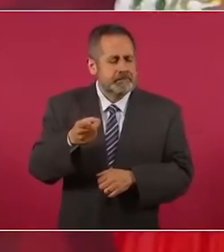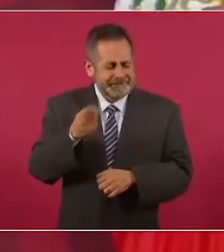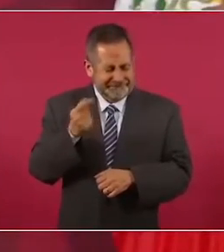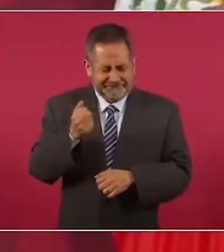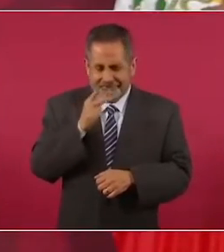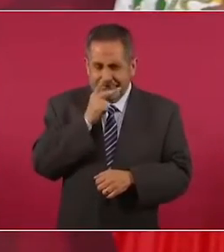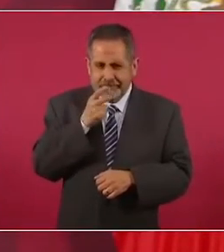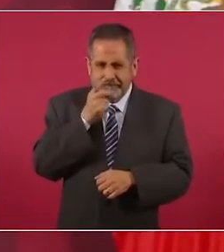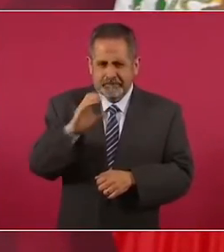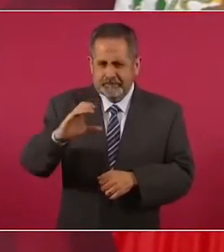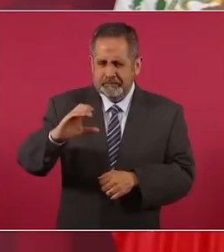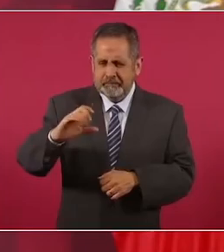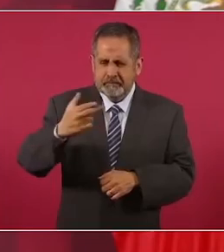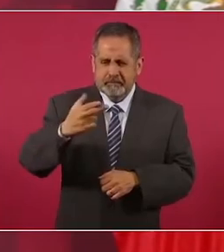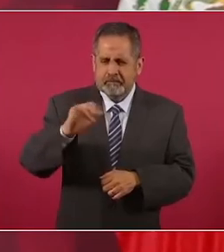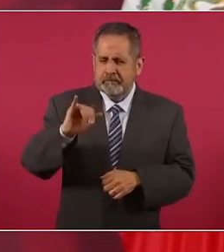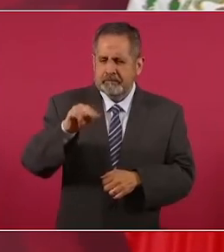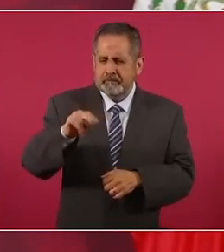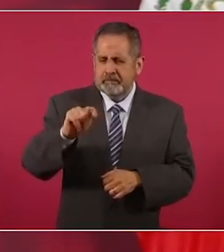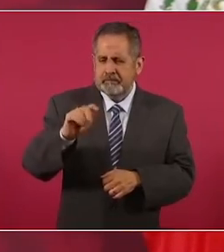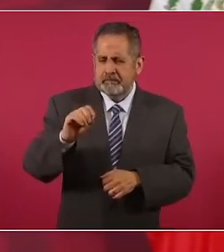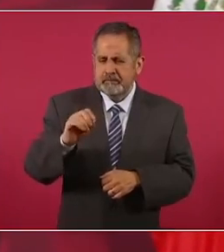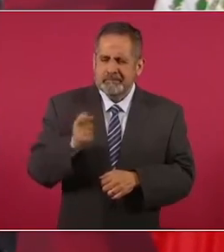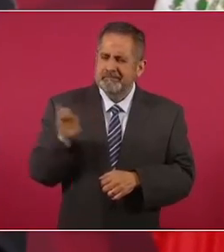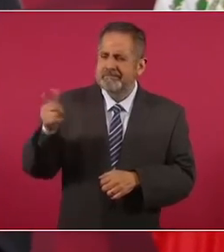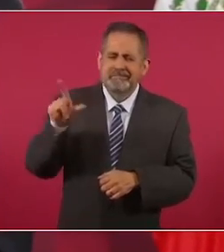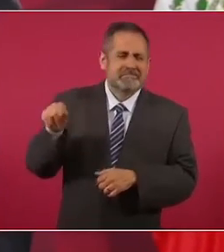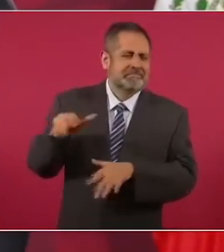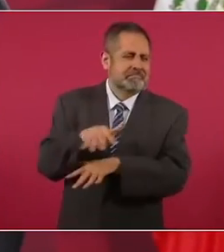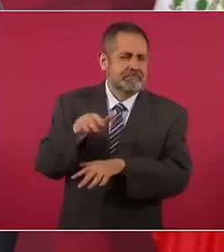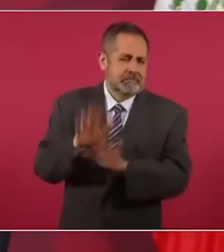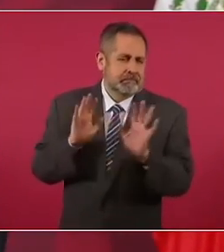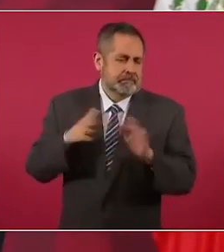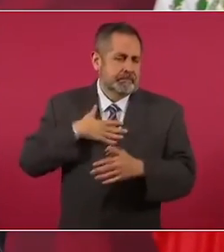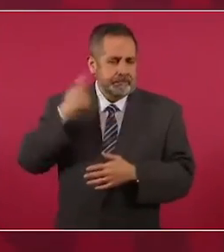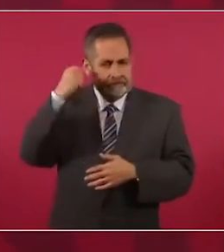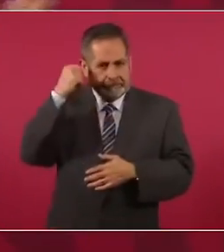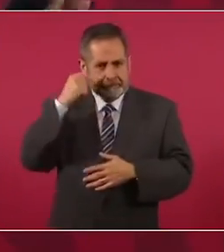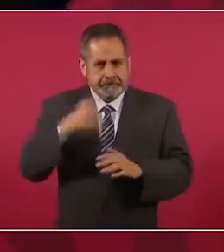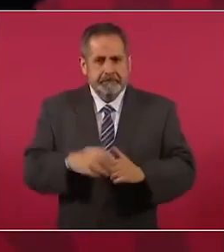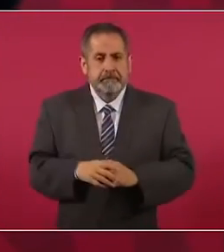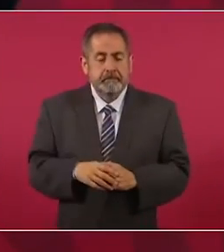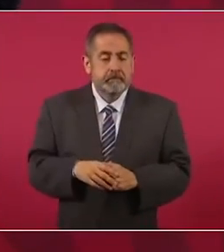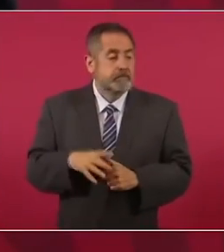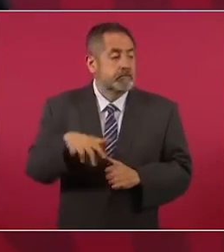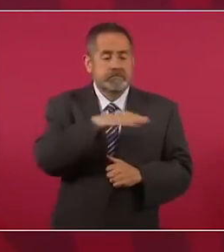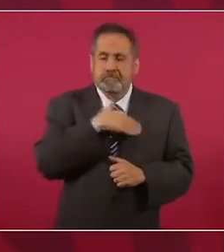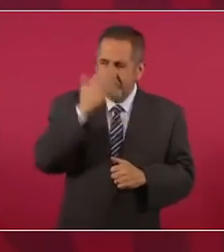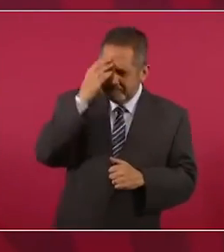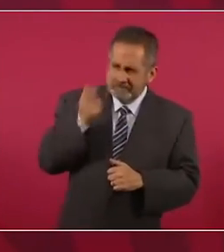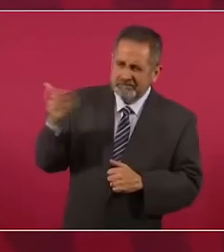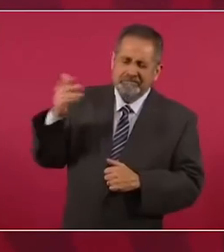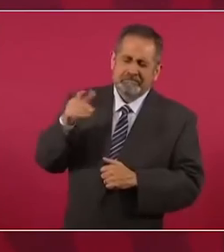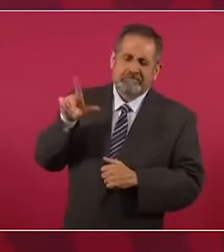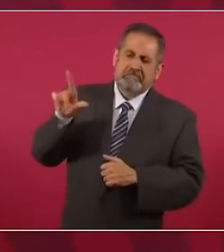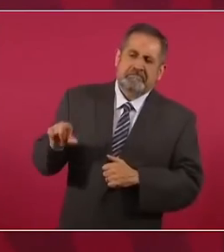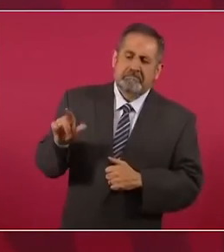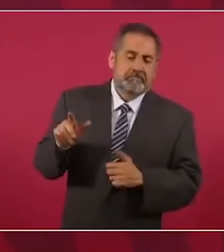dicen chinto, en Tabasco. Bueno, lo consideran